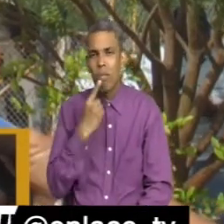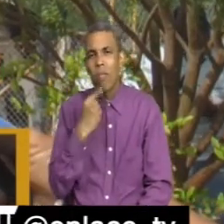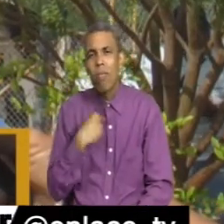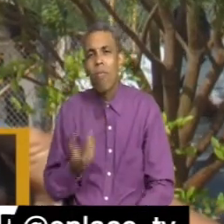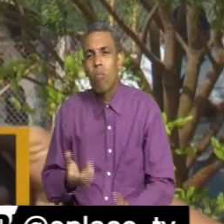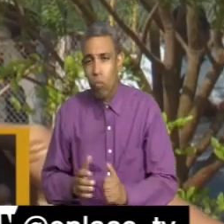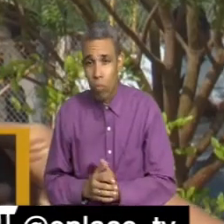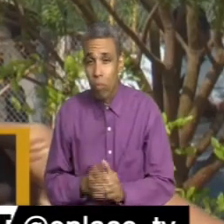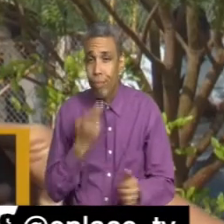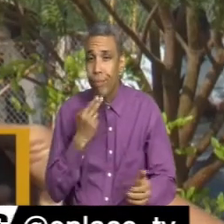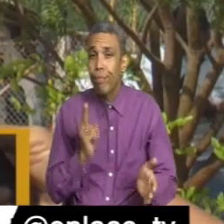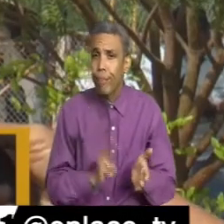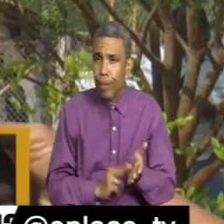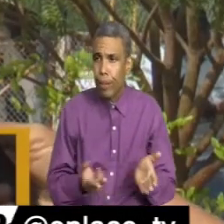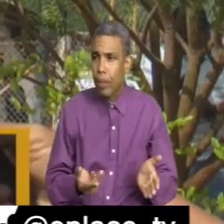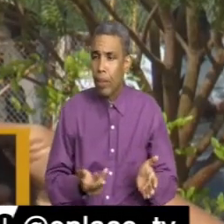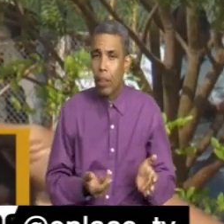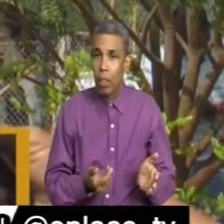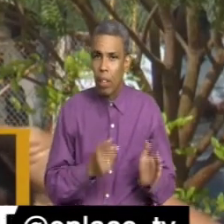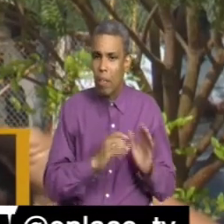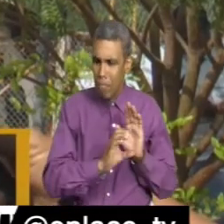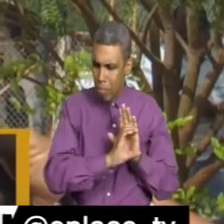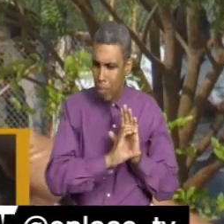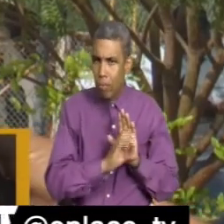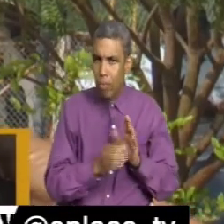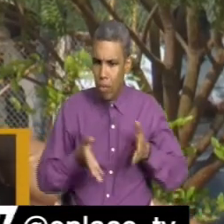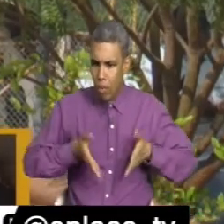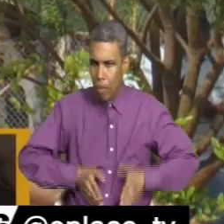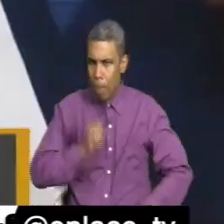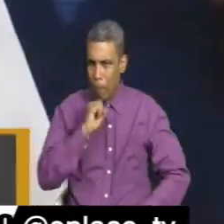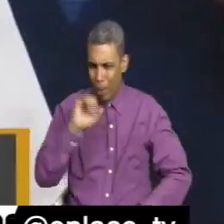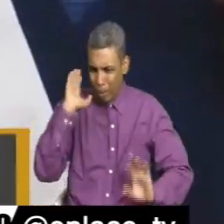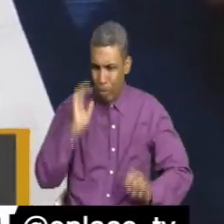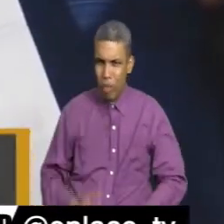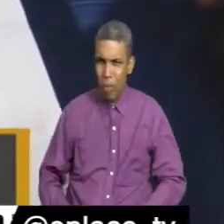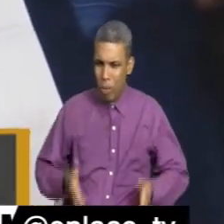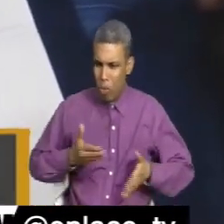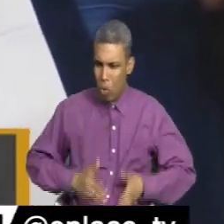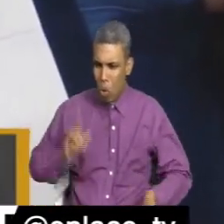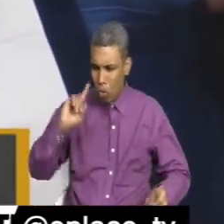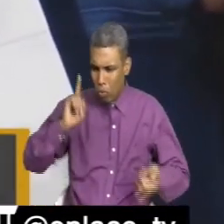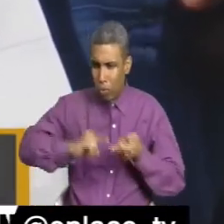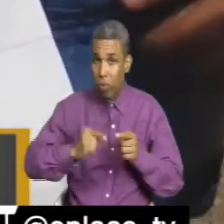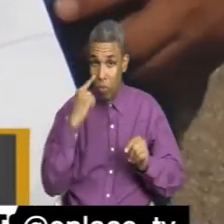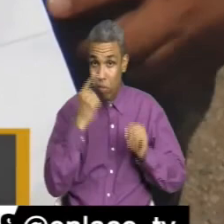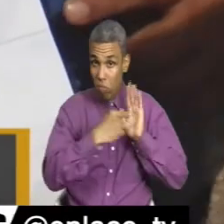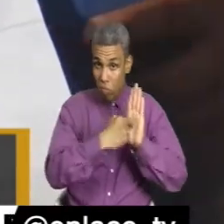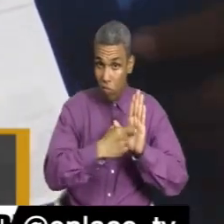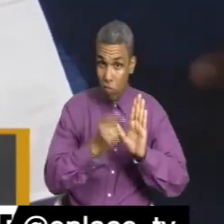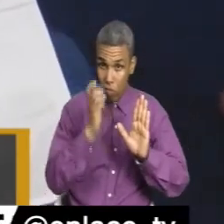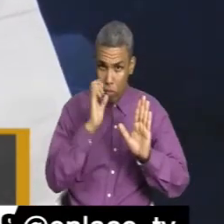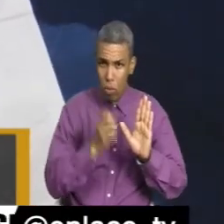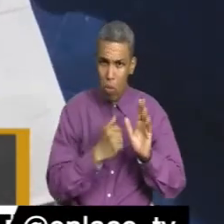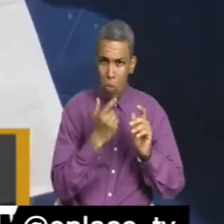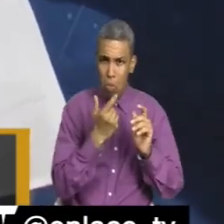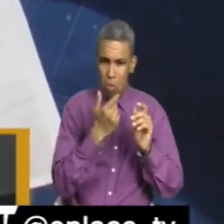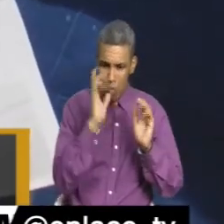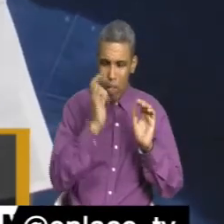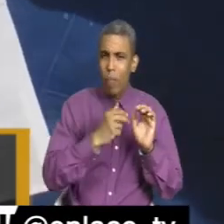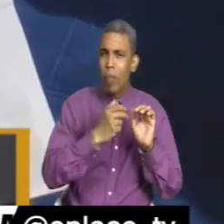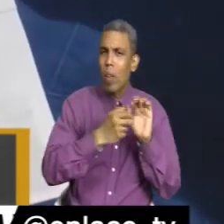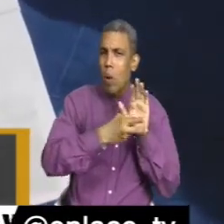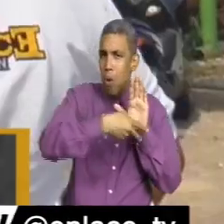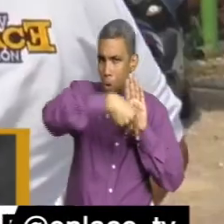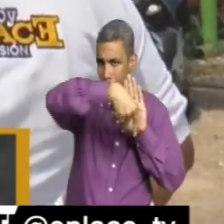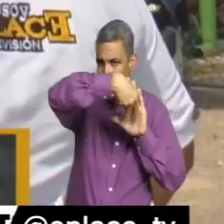carta territorial. La tengo. Toda mi vida viviendo en Barranca Bermeja. Muestra que cumple con los requisitos de dicha política pública, entre ellos el certificado